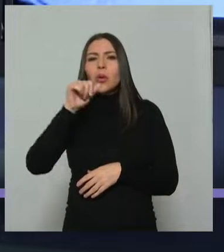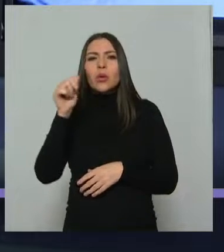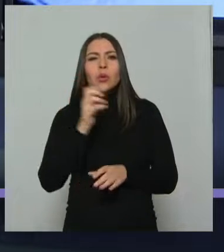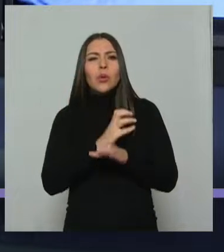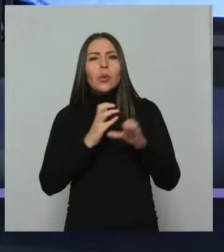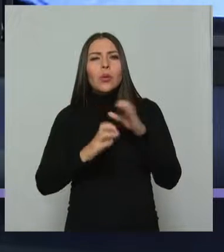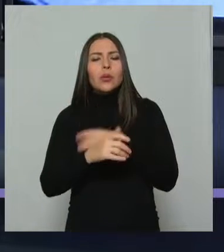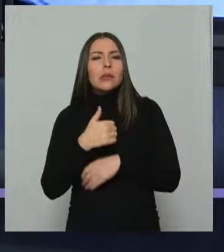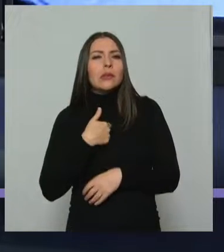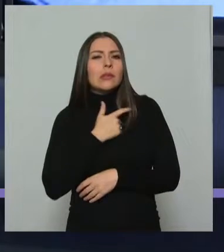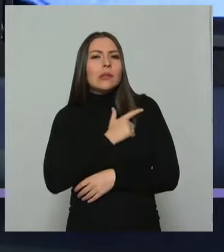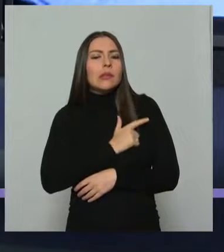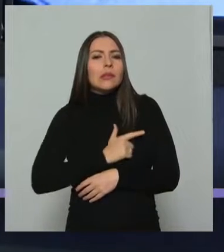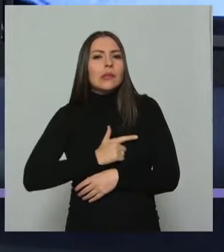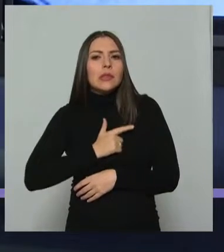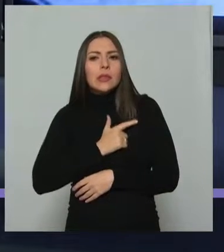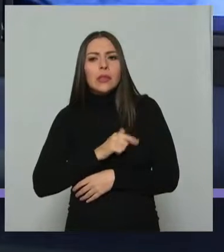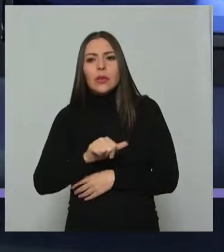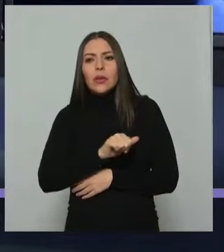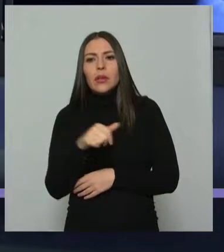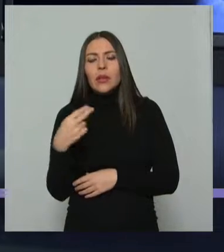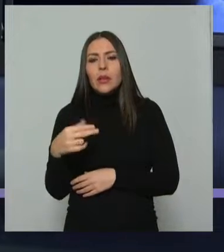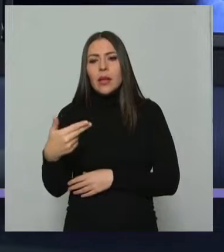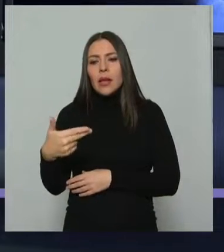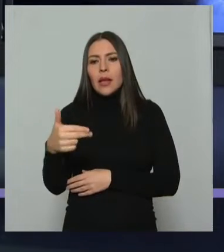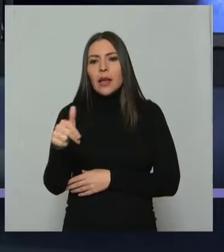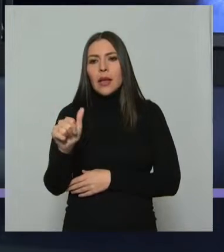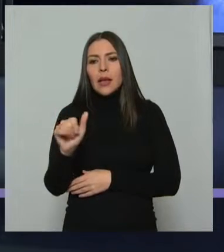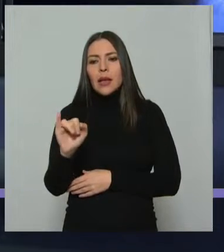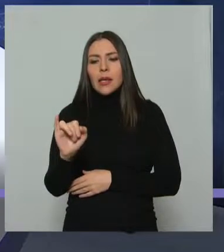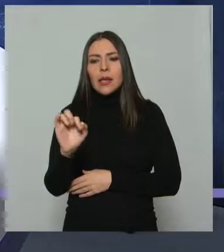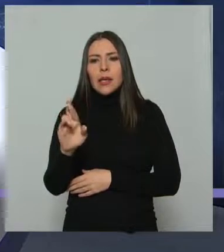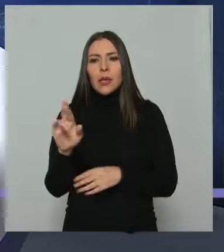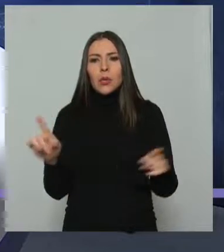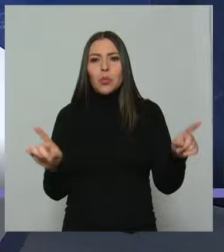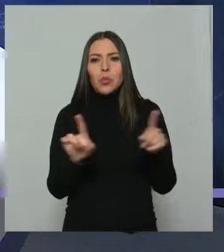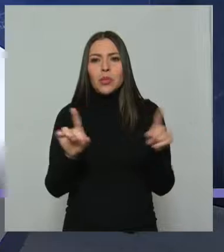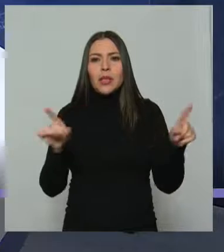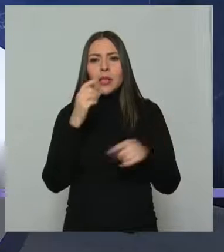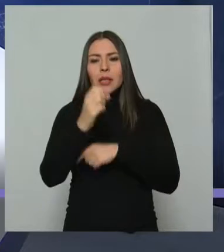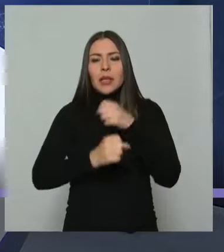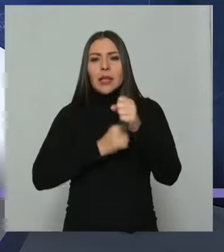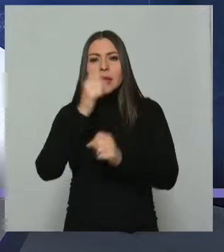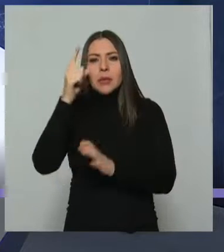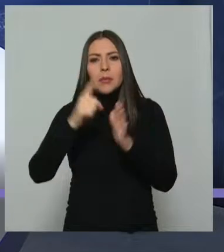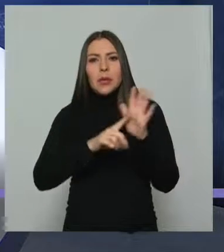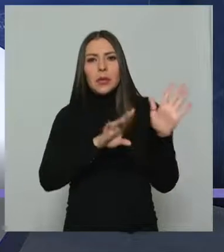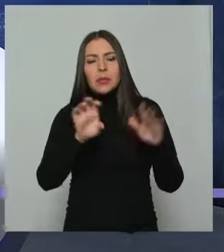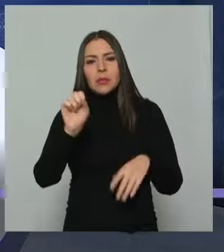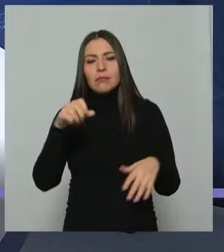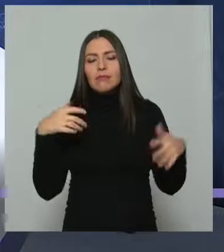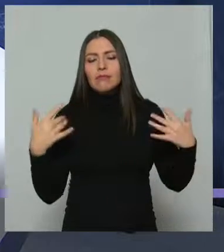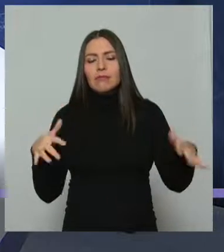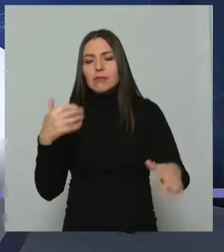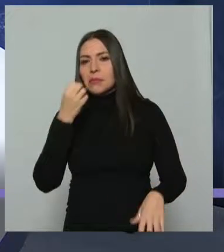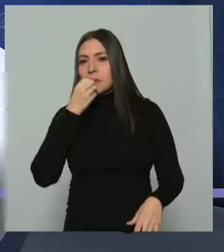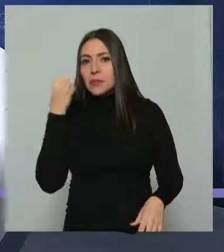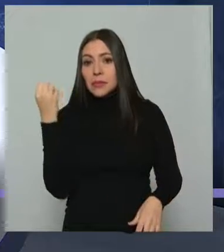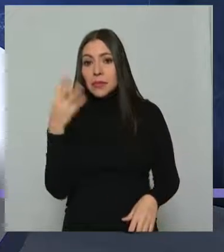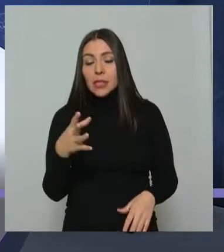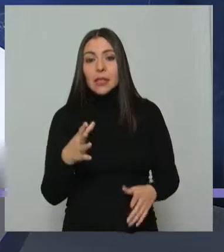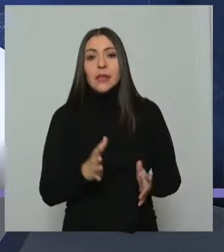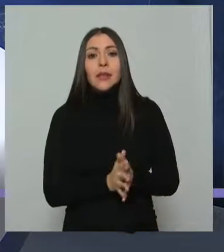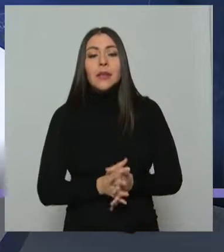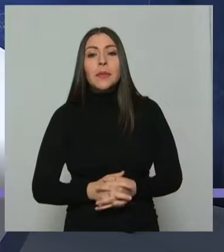él presentó, que fue Hair, el musical Hair de los 60s. Impactante, ¿no? Impactante, formidable, y